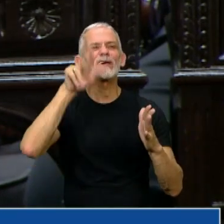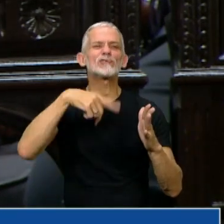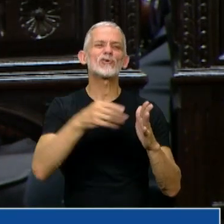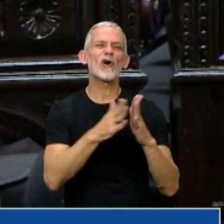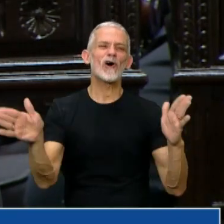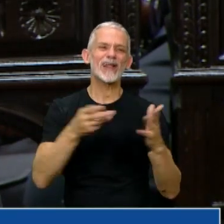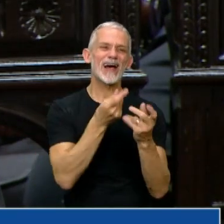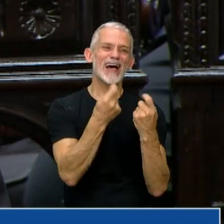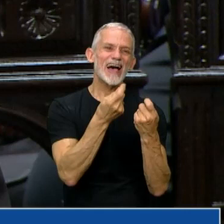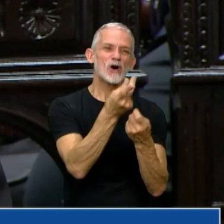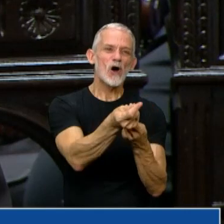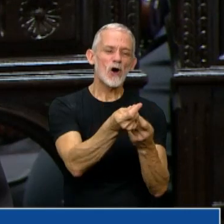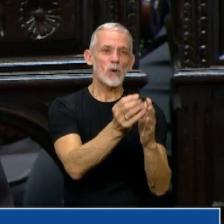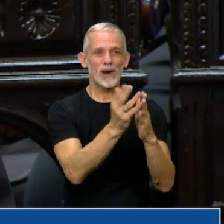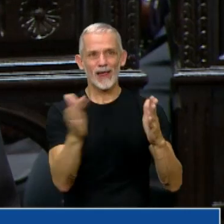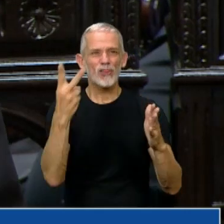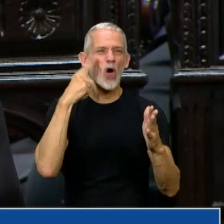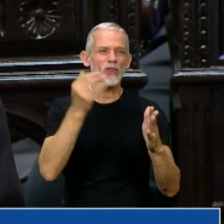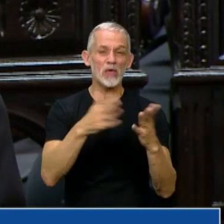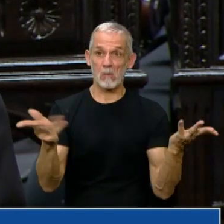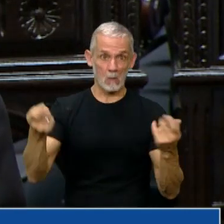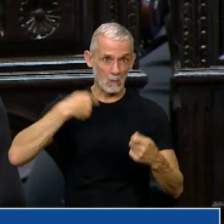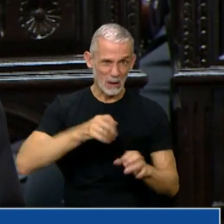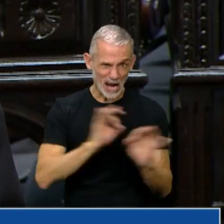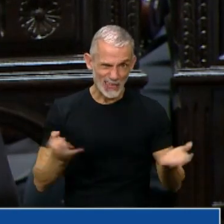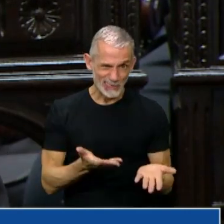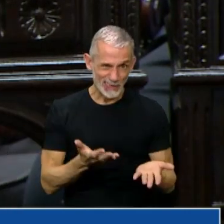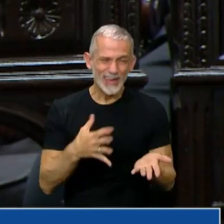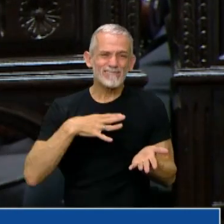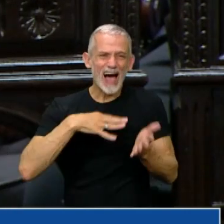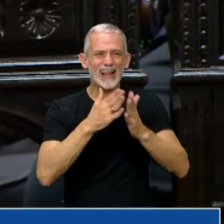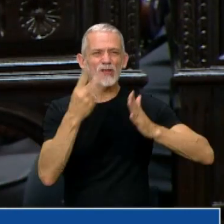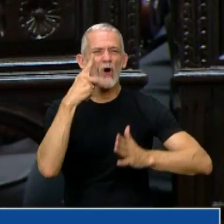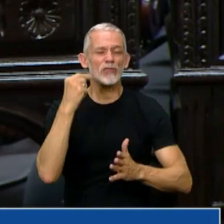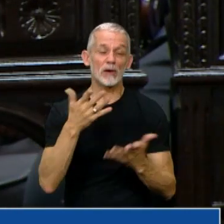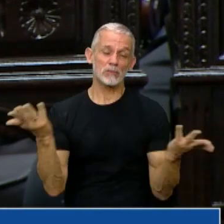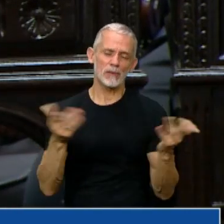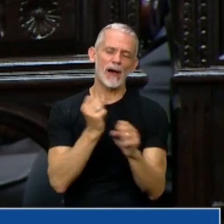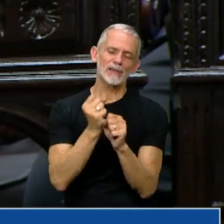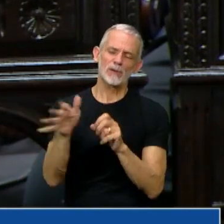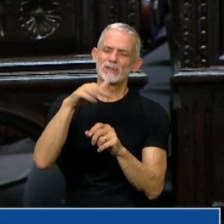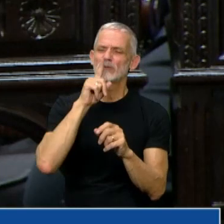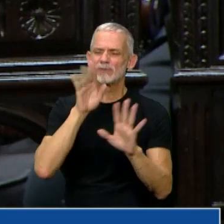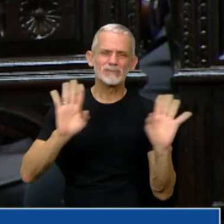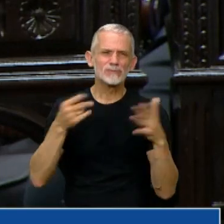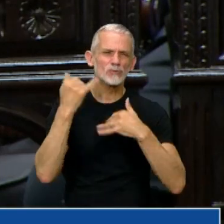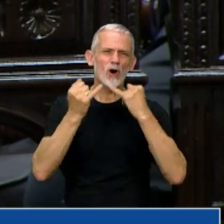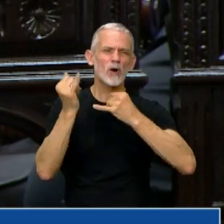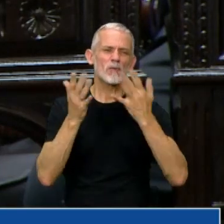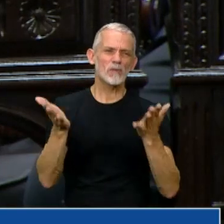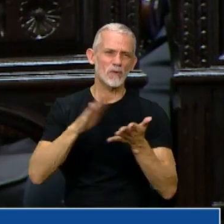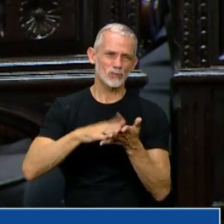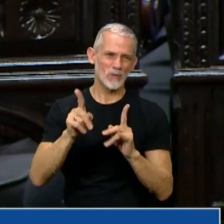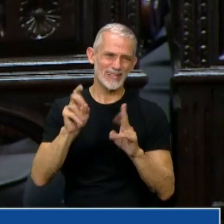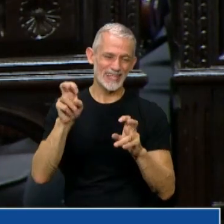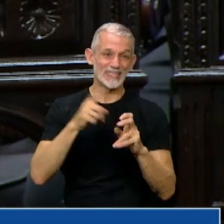horas de producido el gasto, así que todavía no le deben haber devuelto a nadie. Digo, para que ahorrarle trabajo a alguno,